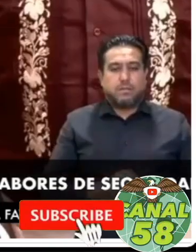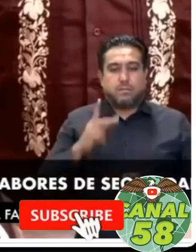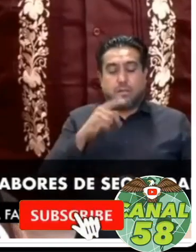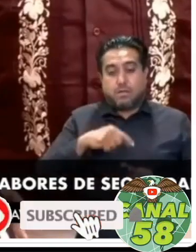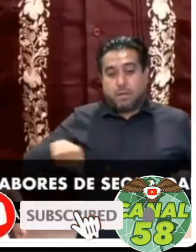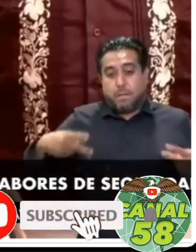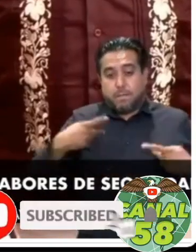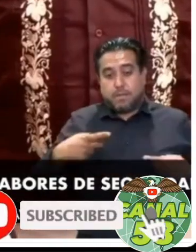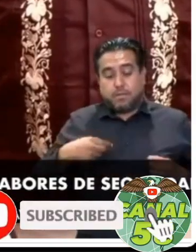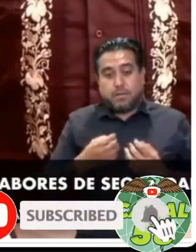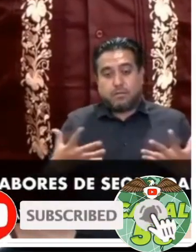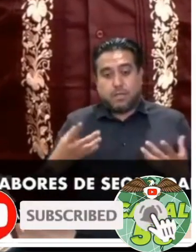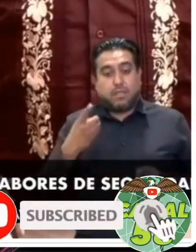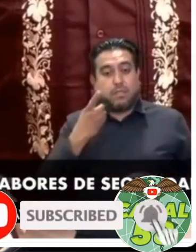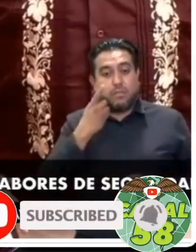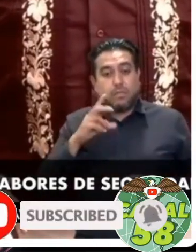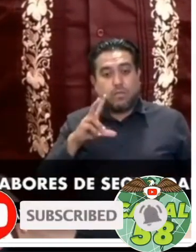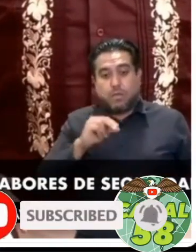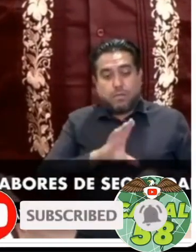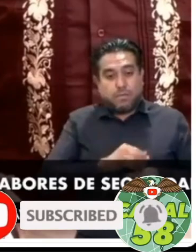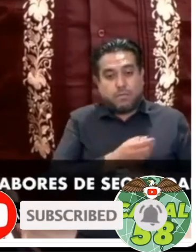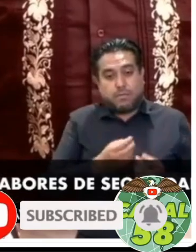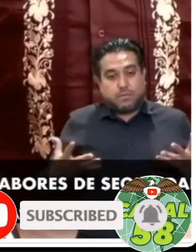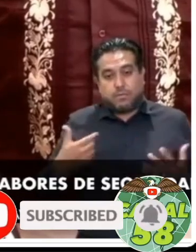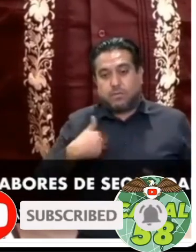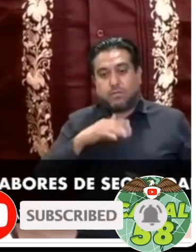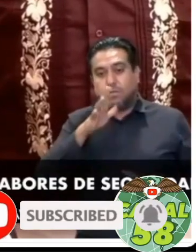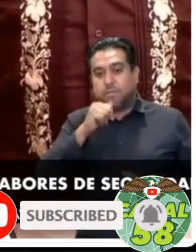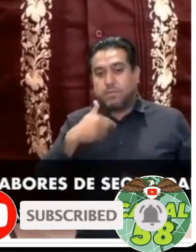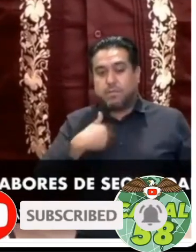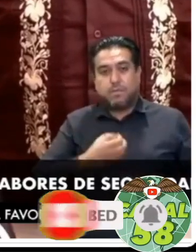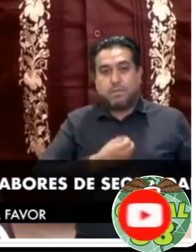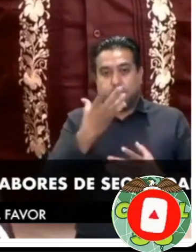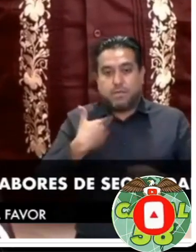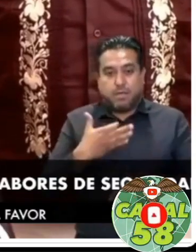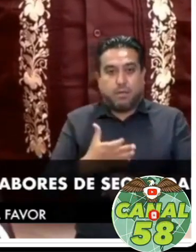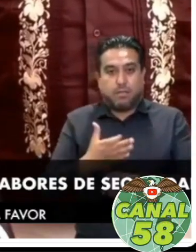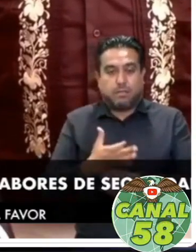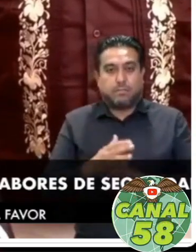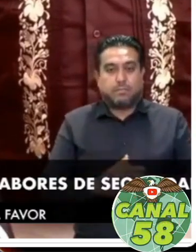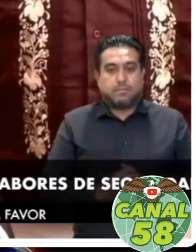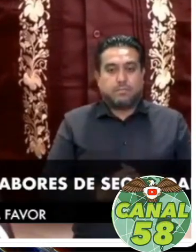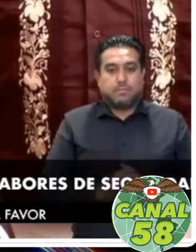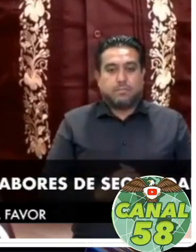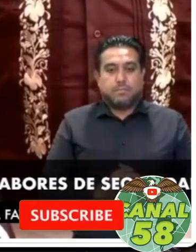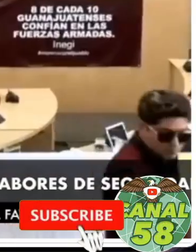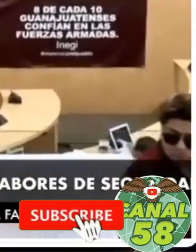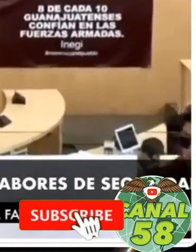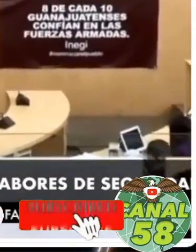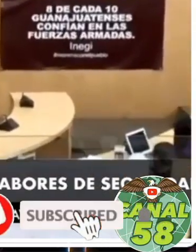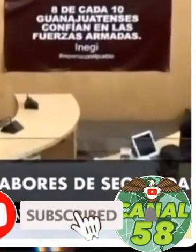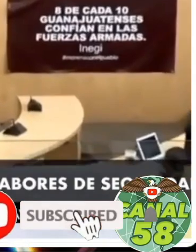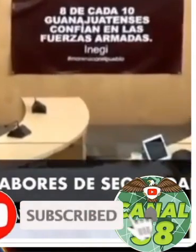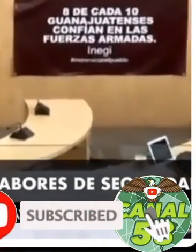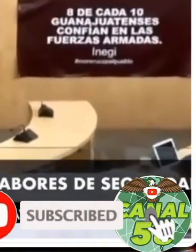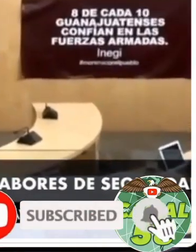grupo parlamentario de Morena insistió en que la presencia del Ejército y la Guardia Nacional en el Estado es necesaria, ya que el Estado no cuenta con